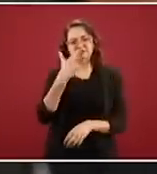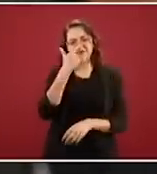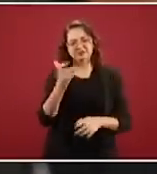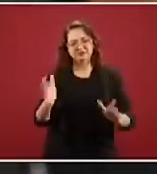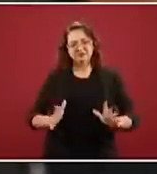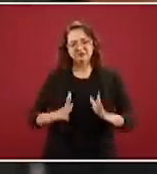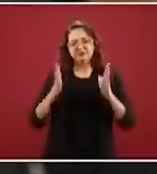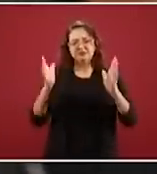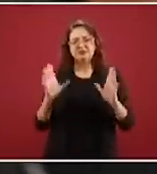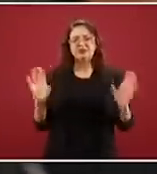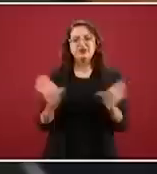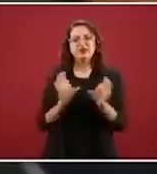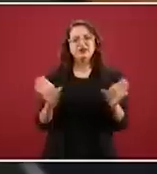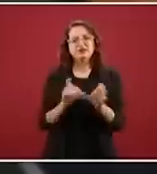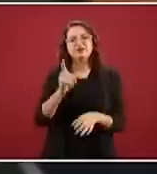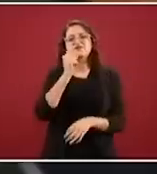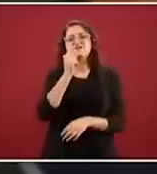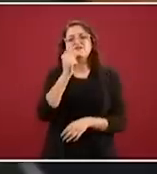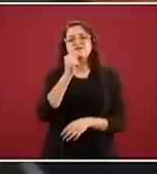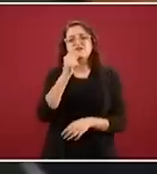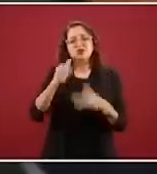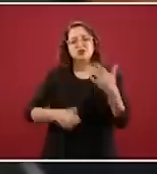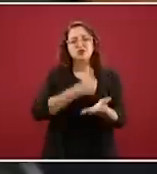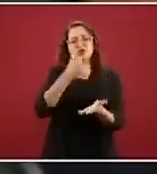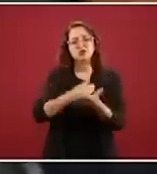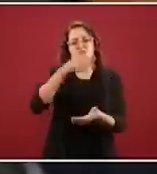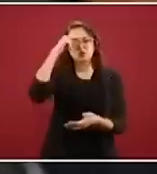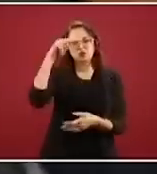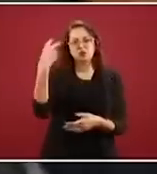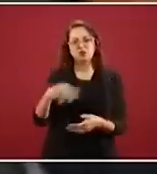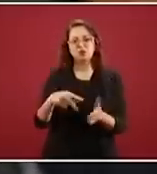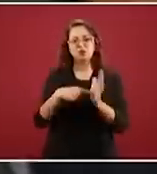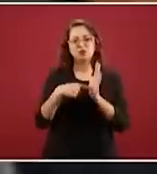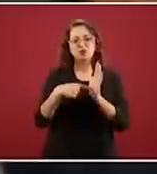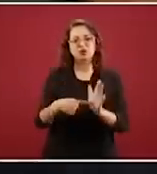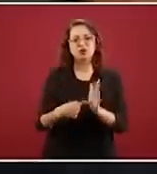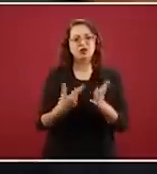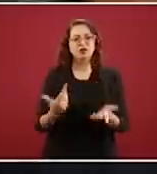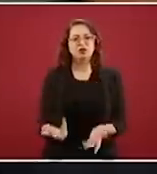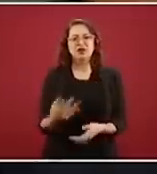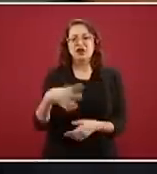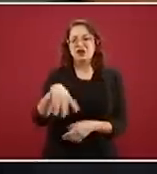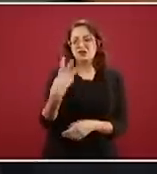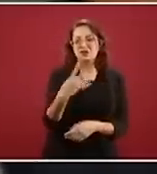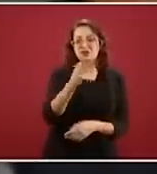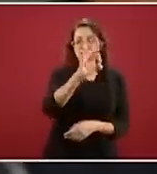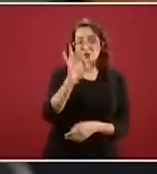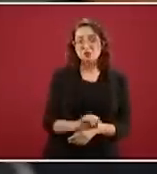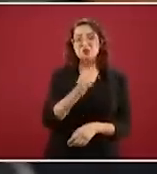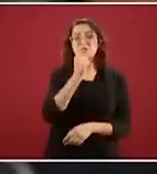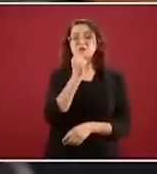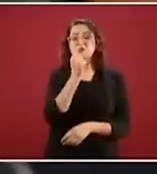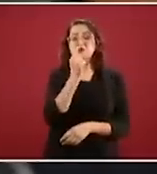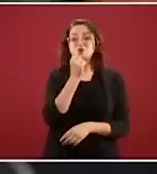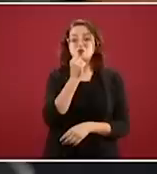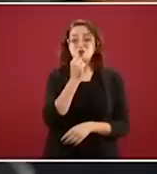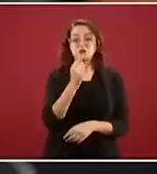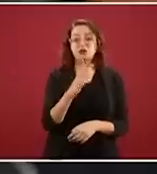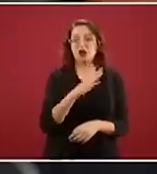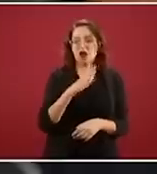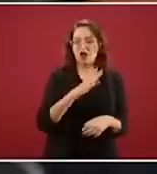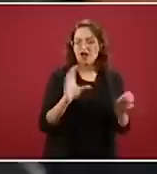que esta certificación de policías, en el caso de la Ciudad de México, por ejemplo, apenas el 14% de los policías